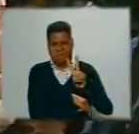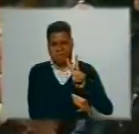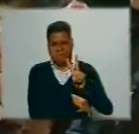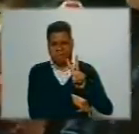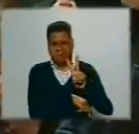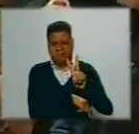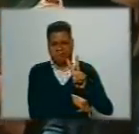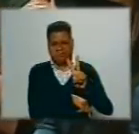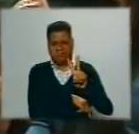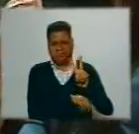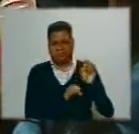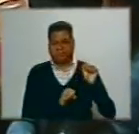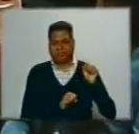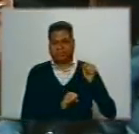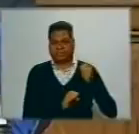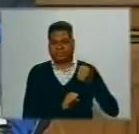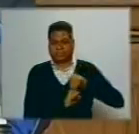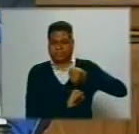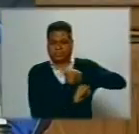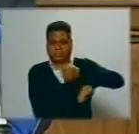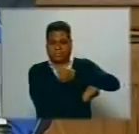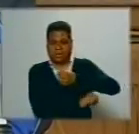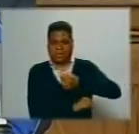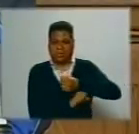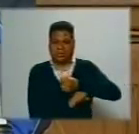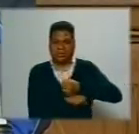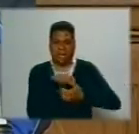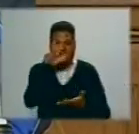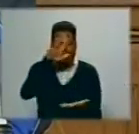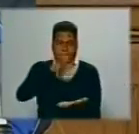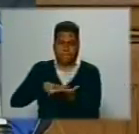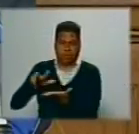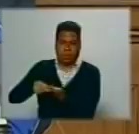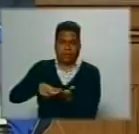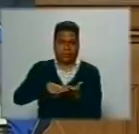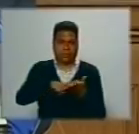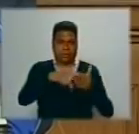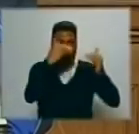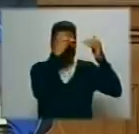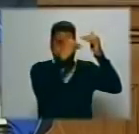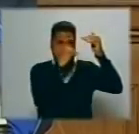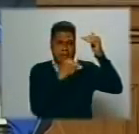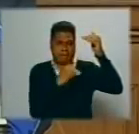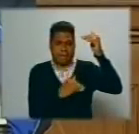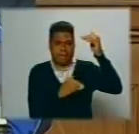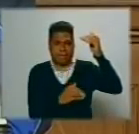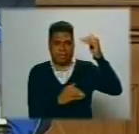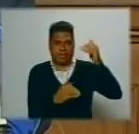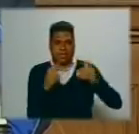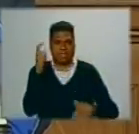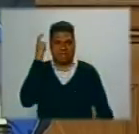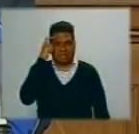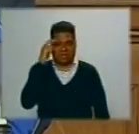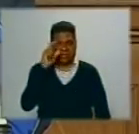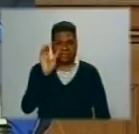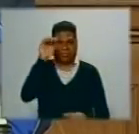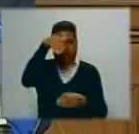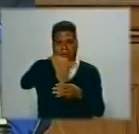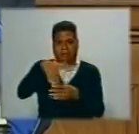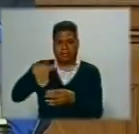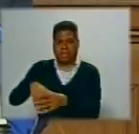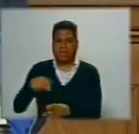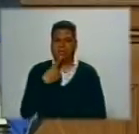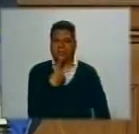la aprobación del cronograma para la realización de las elecciones presidenciales